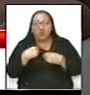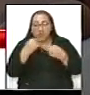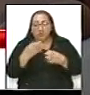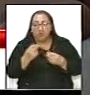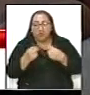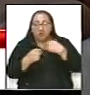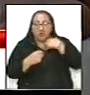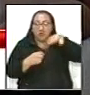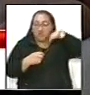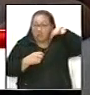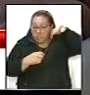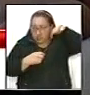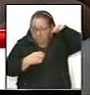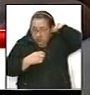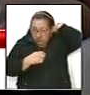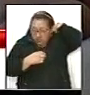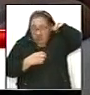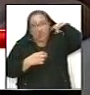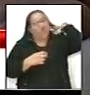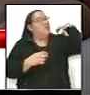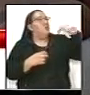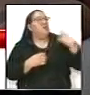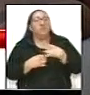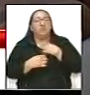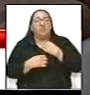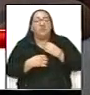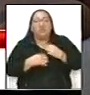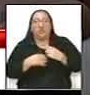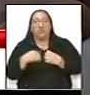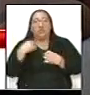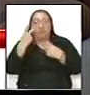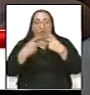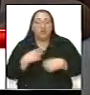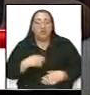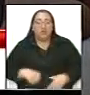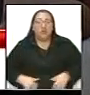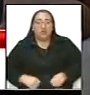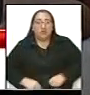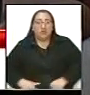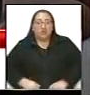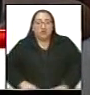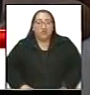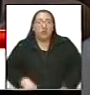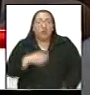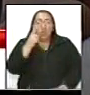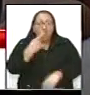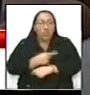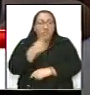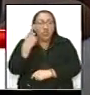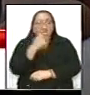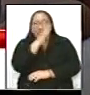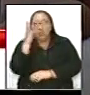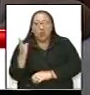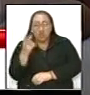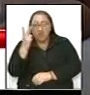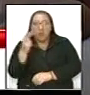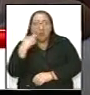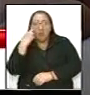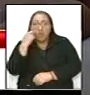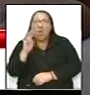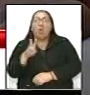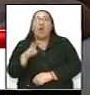muchos de los colegas presentes pudiesen visitar, siquiera un solo día, todo el día, podrían ver